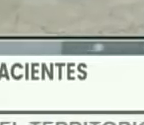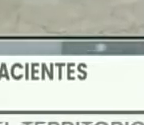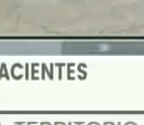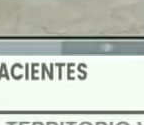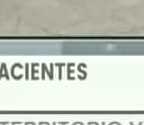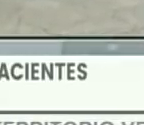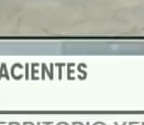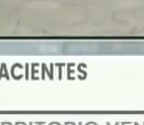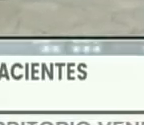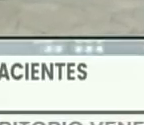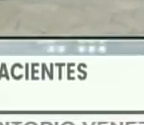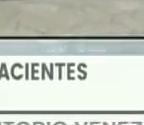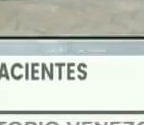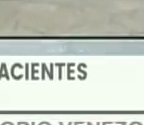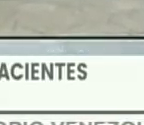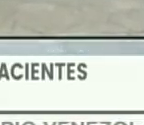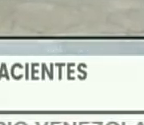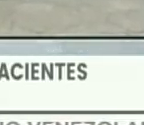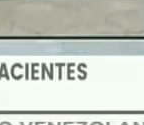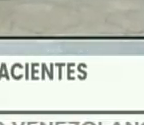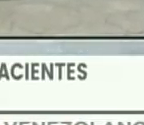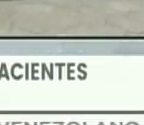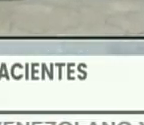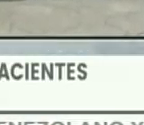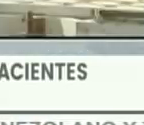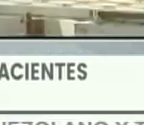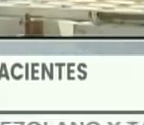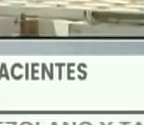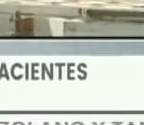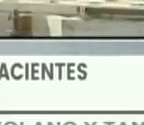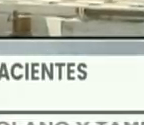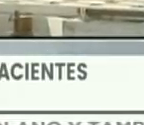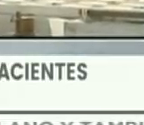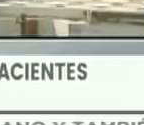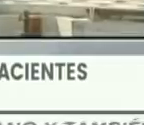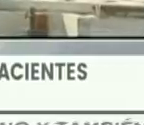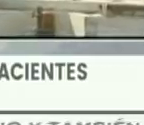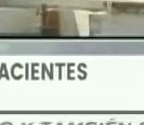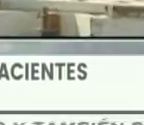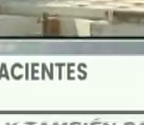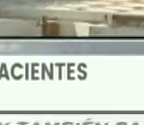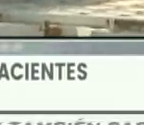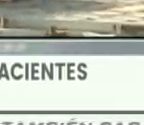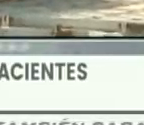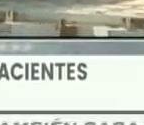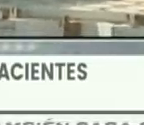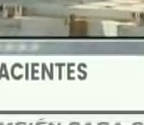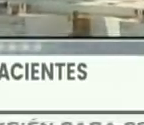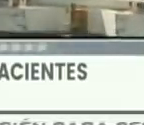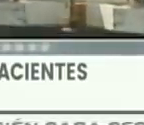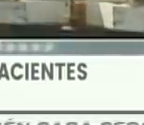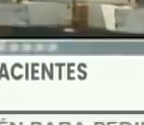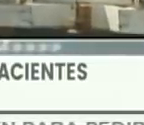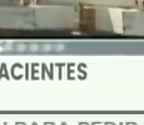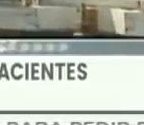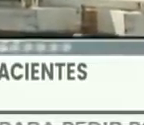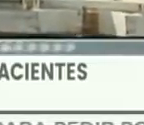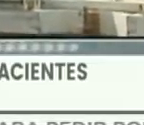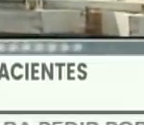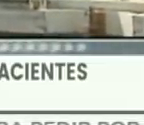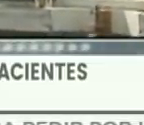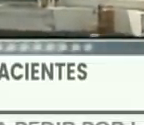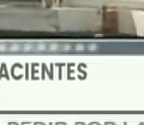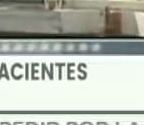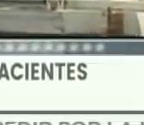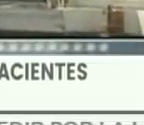sido imposible traer o una vacuna o una prueba PCR o un ventilador o una mascarilla. Han llegado millones de mascarillas